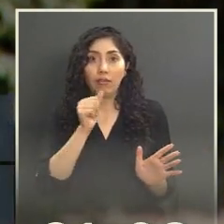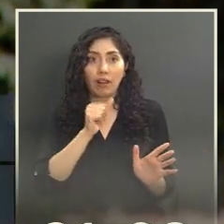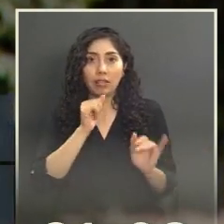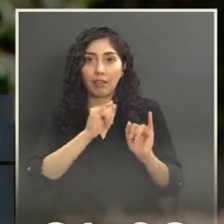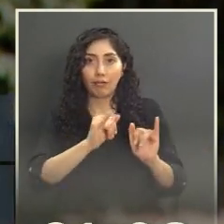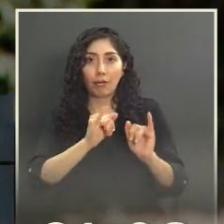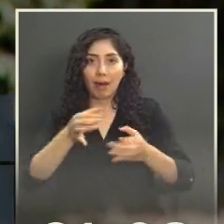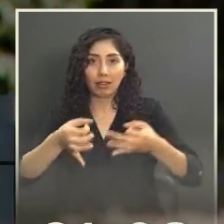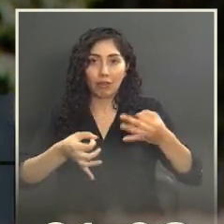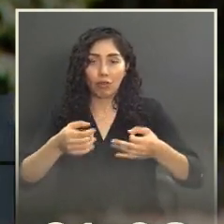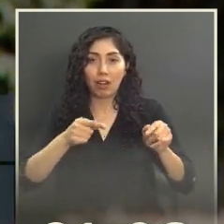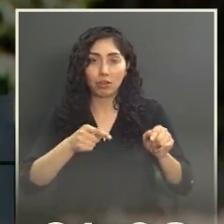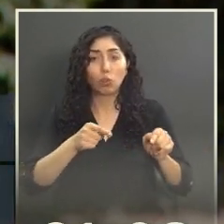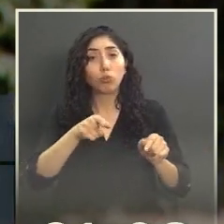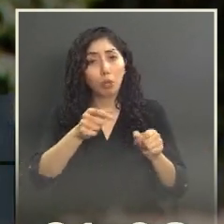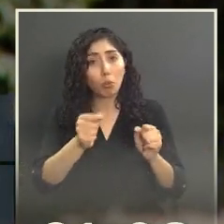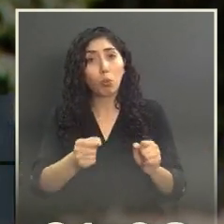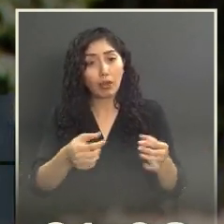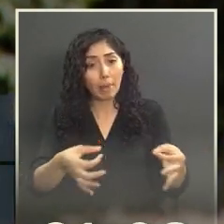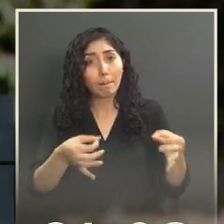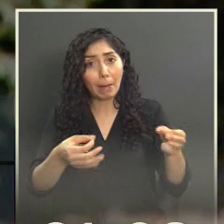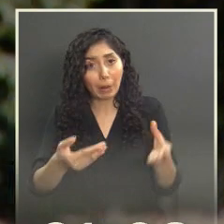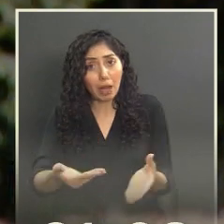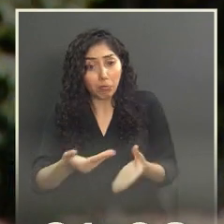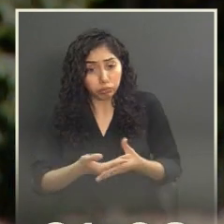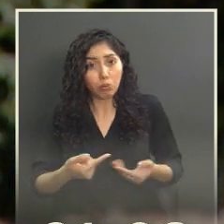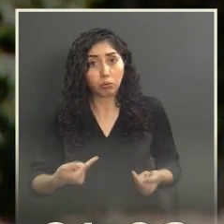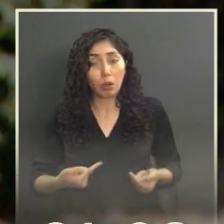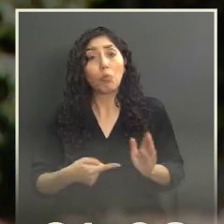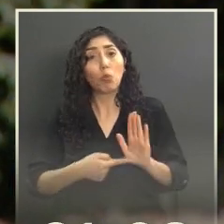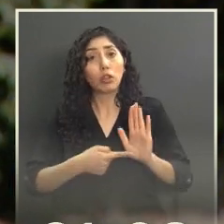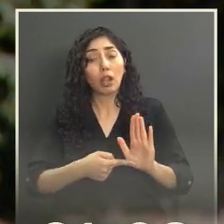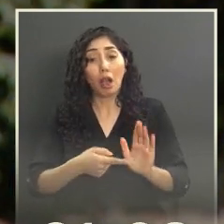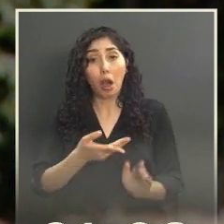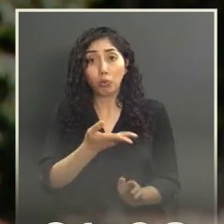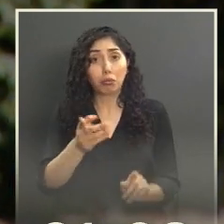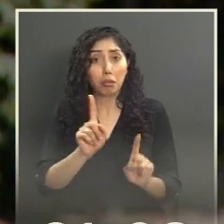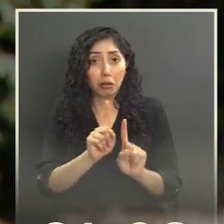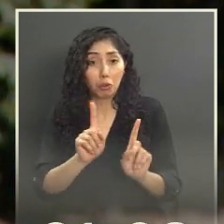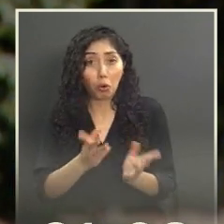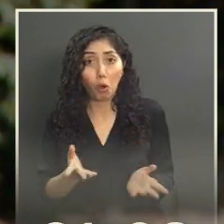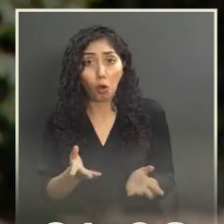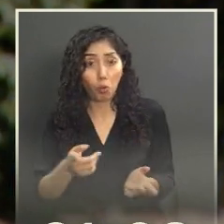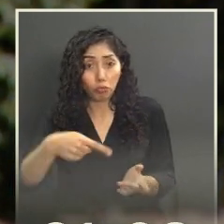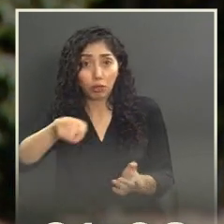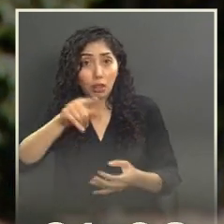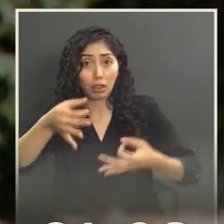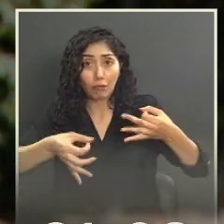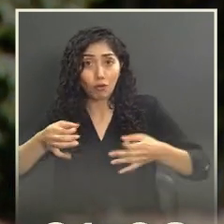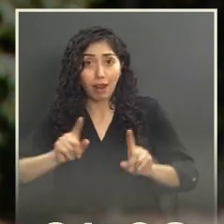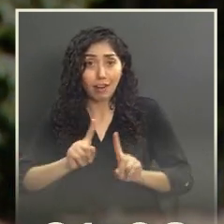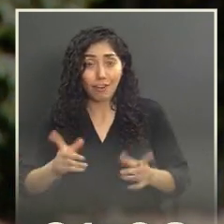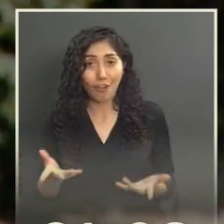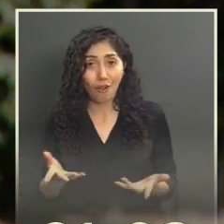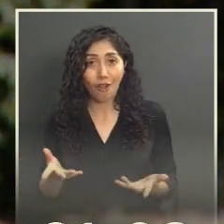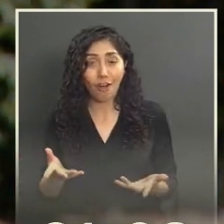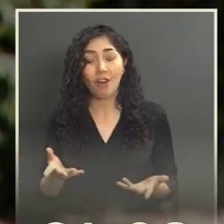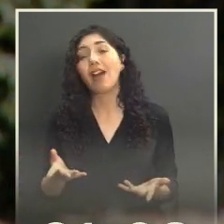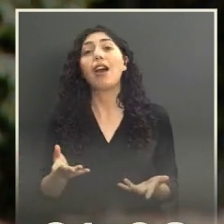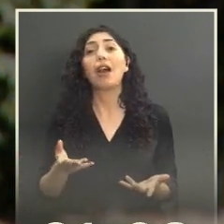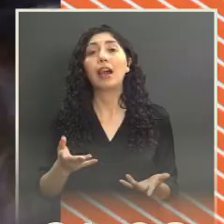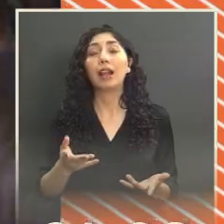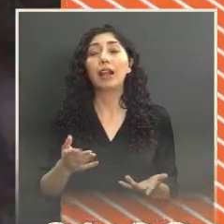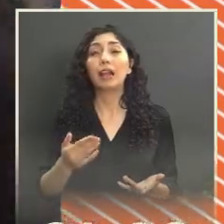usted nos podría entregar esos papeles donde se muestran los depósitos? A ustedes no, porque primero no son tribunales, punto uno. Punto dos, en la materia